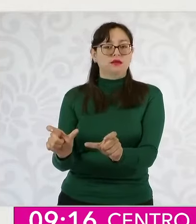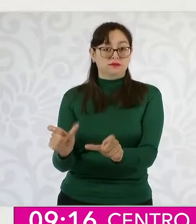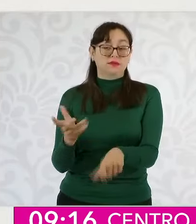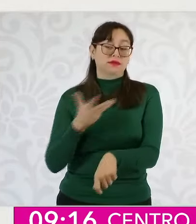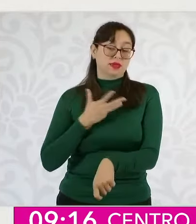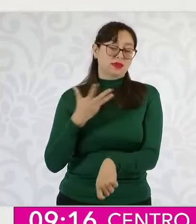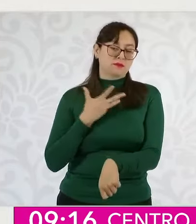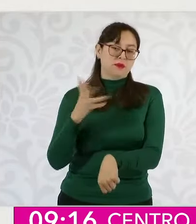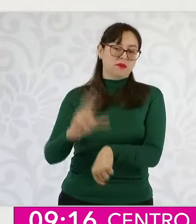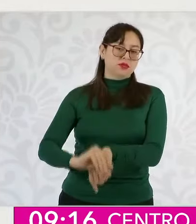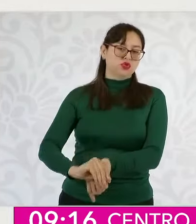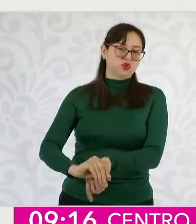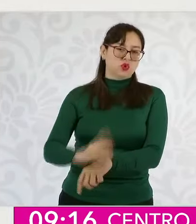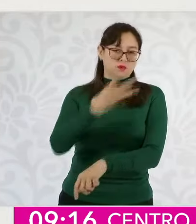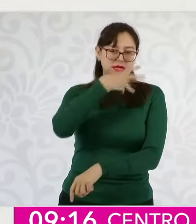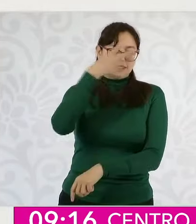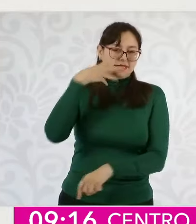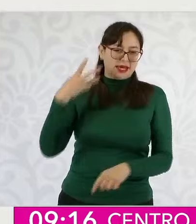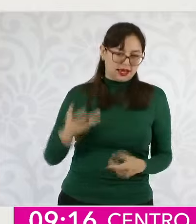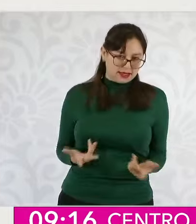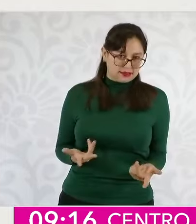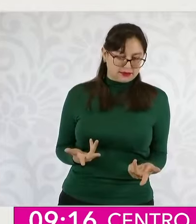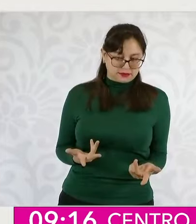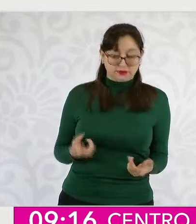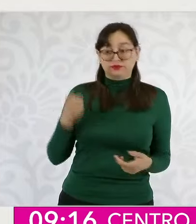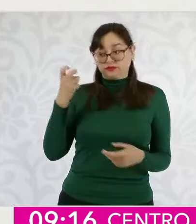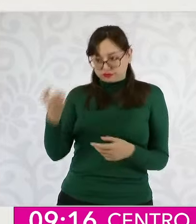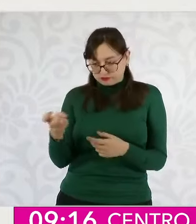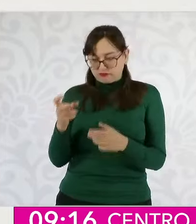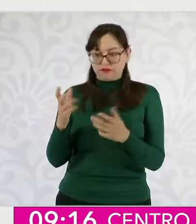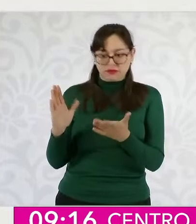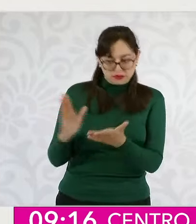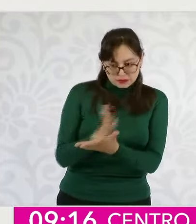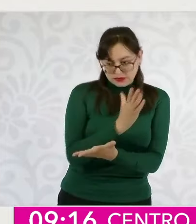política integral que evidentemente